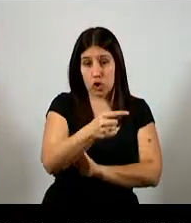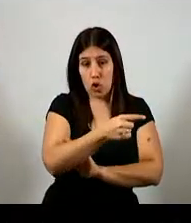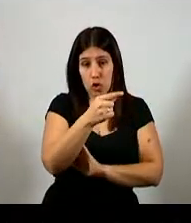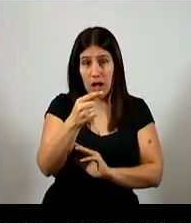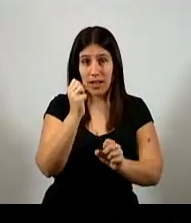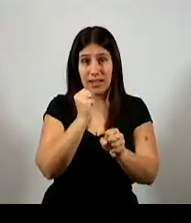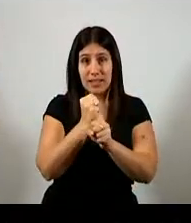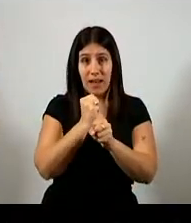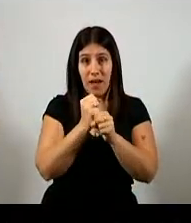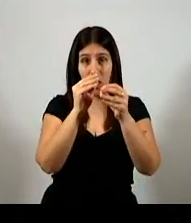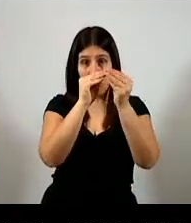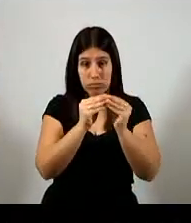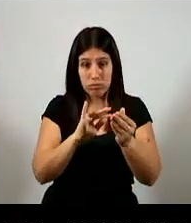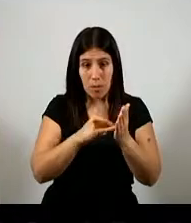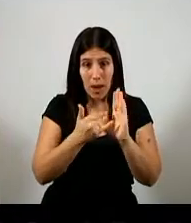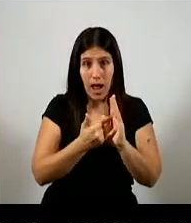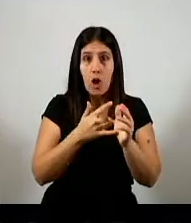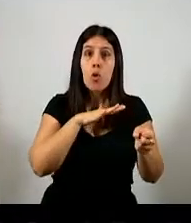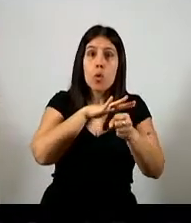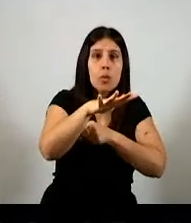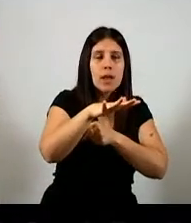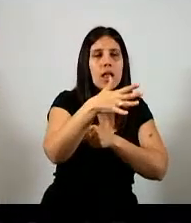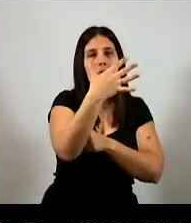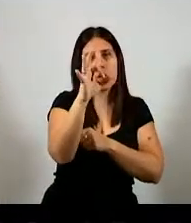de elaboración de sus planes urbanísticos.